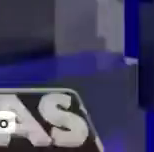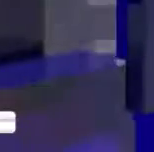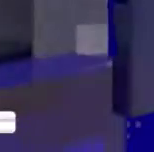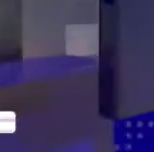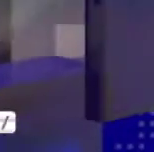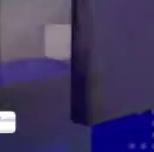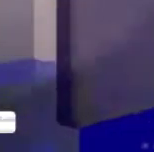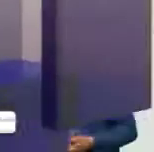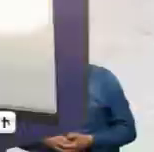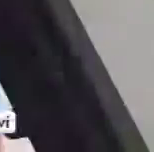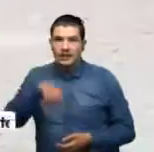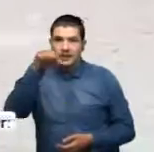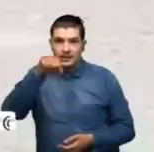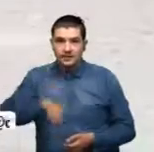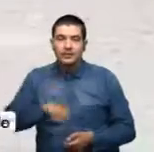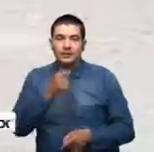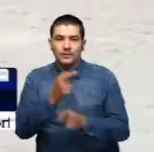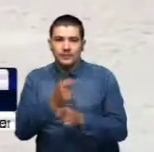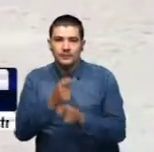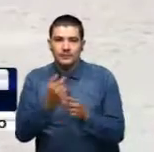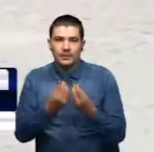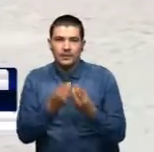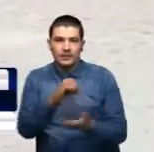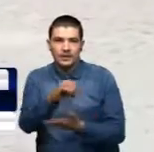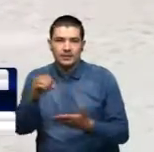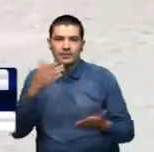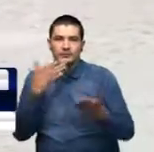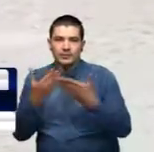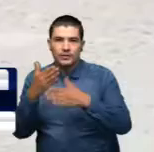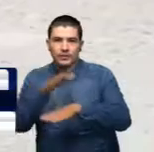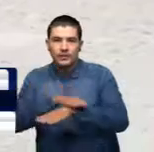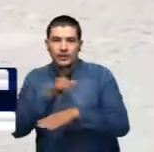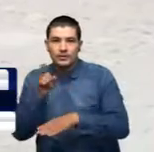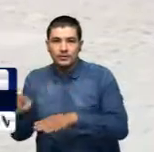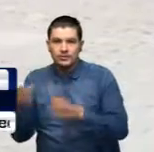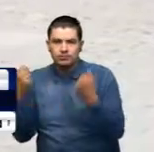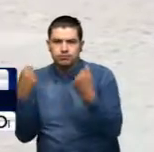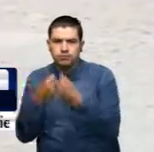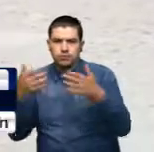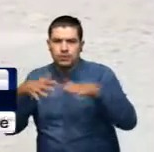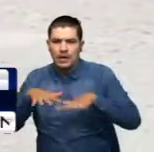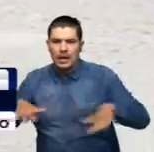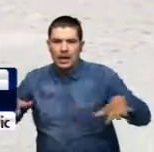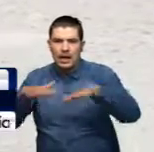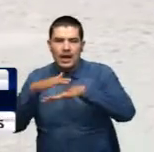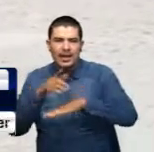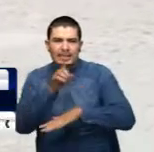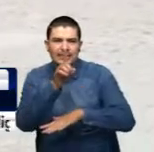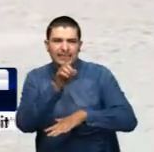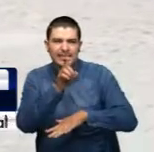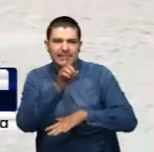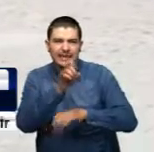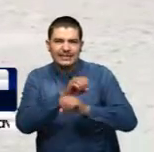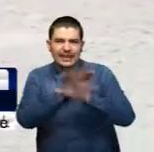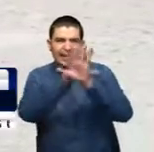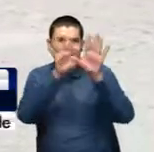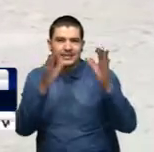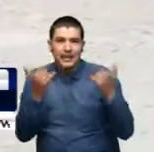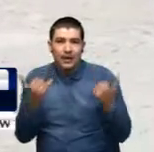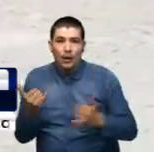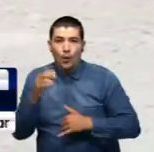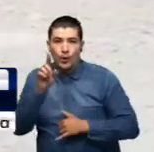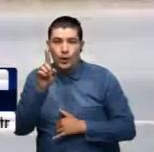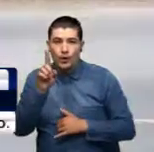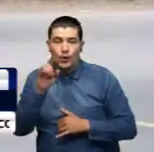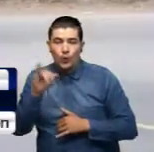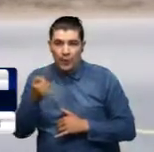Así es, compañeros y televidentes de Oriente Noticias, muy buenas tardes. Pues este siniestro vial ocurrió a primera hora de este jueves sobre la